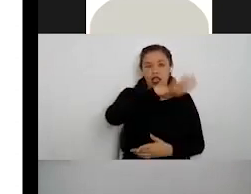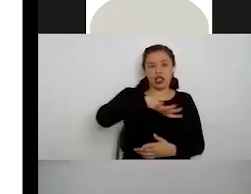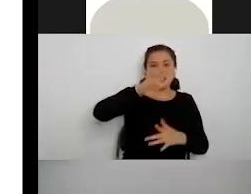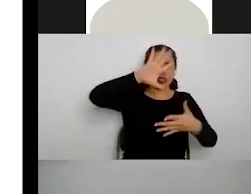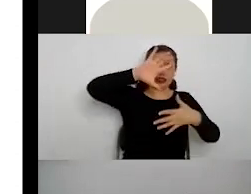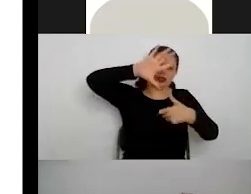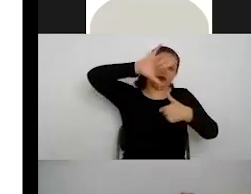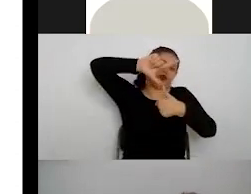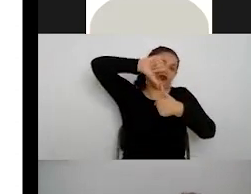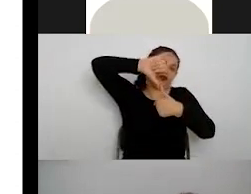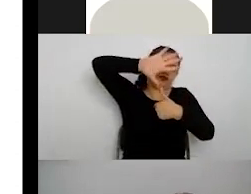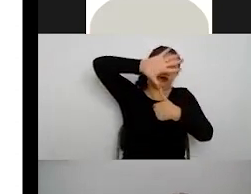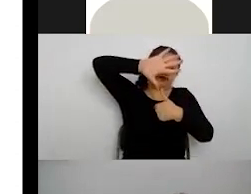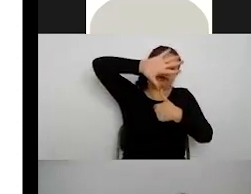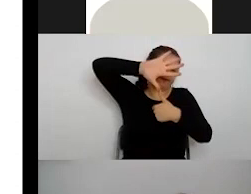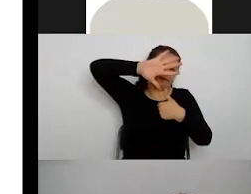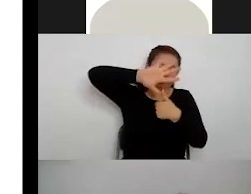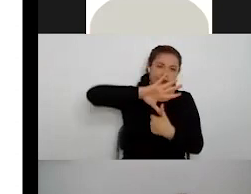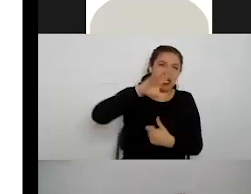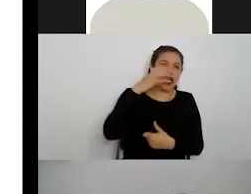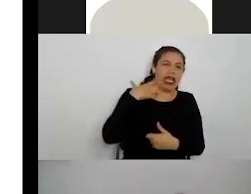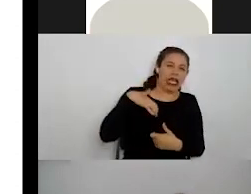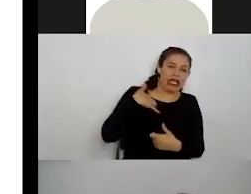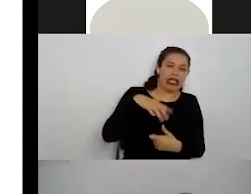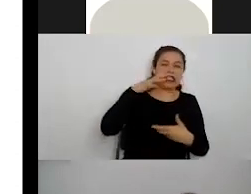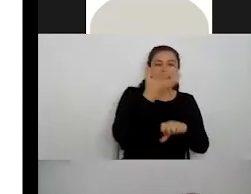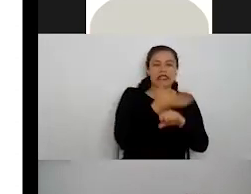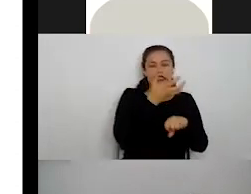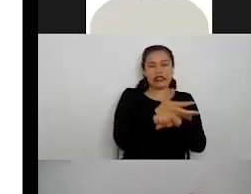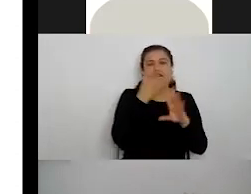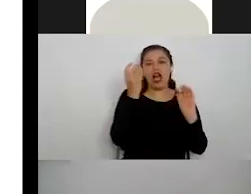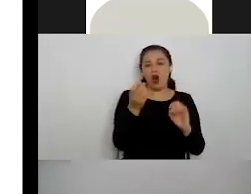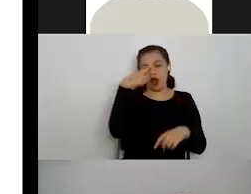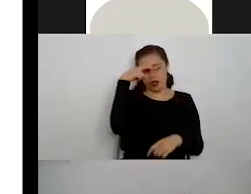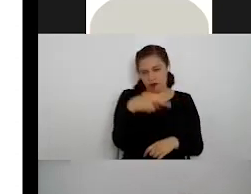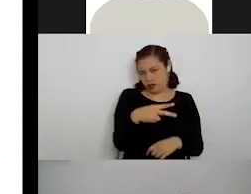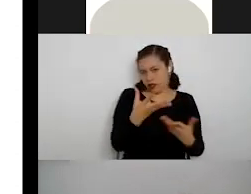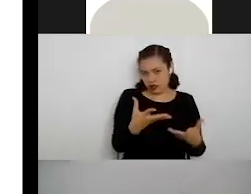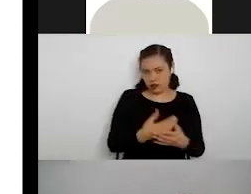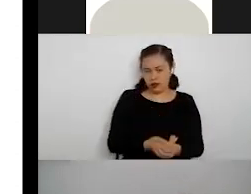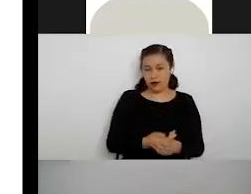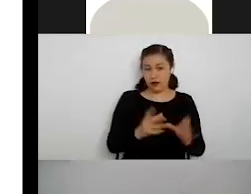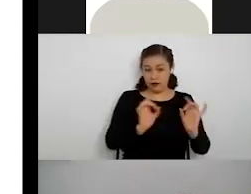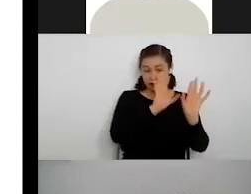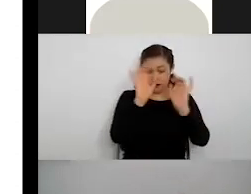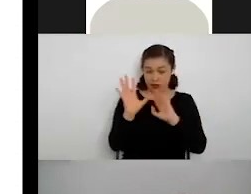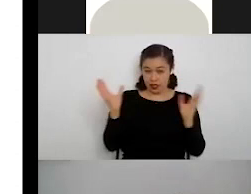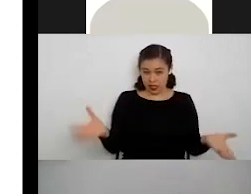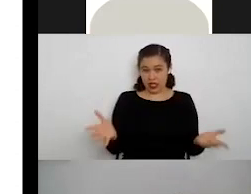Este fenómeno, yo lo comentaba desde hace varios meses, hoy es un poco más, se ha difundido